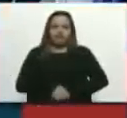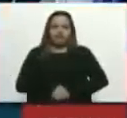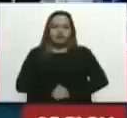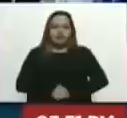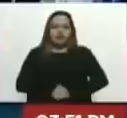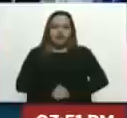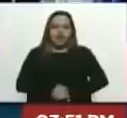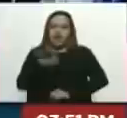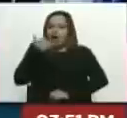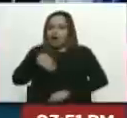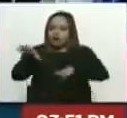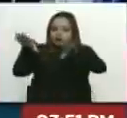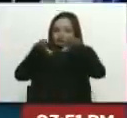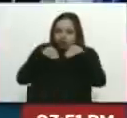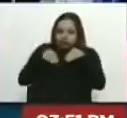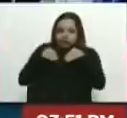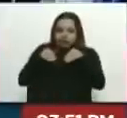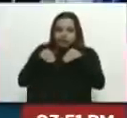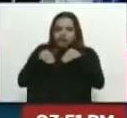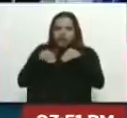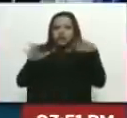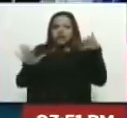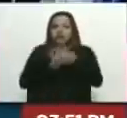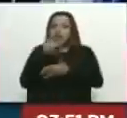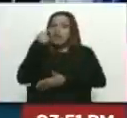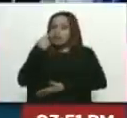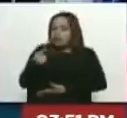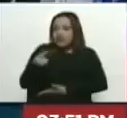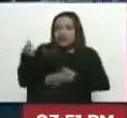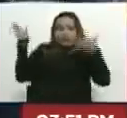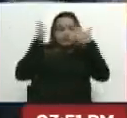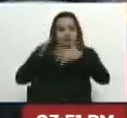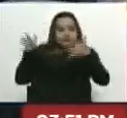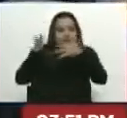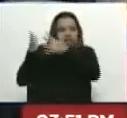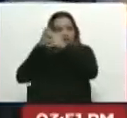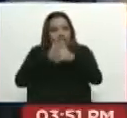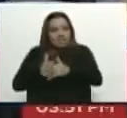alineada completamente con el Imperio Norteamericano, su doctrina